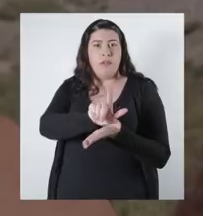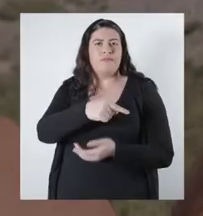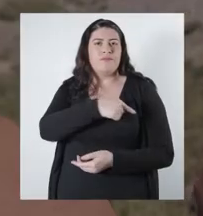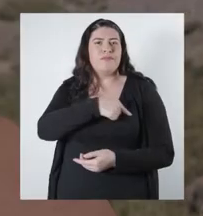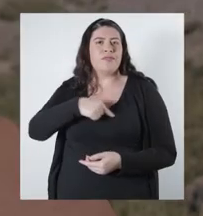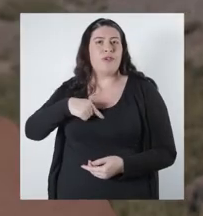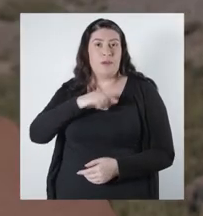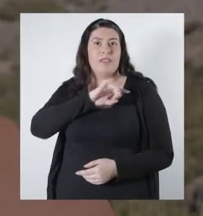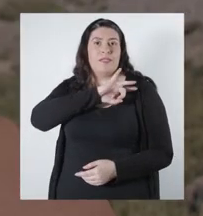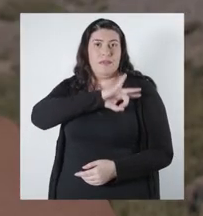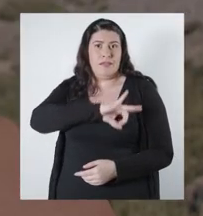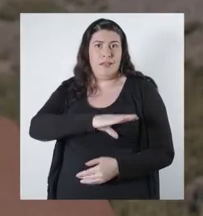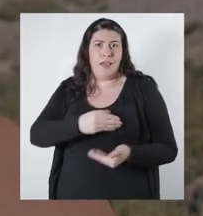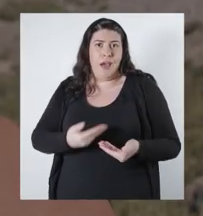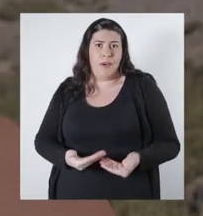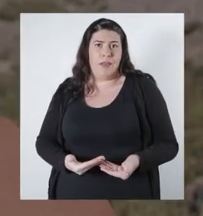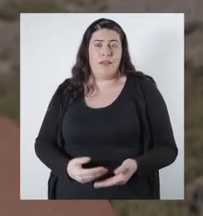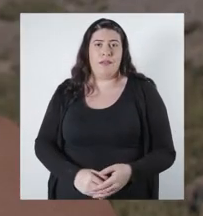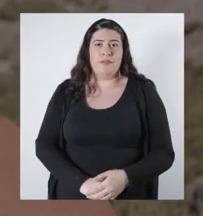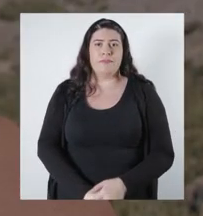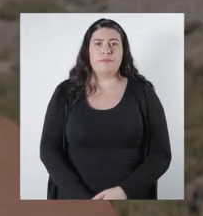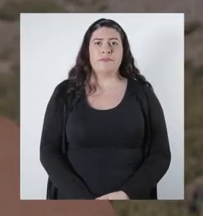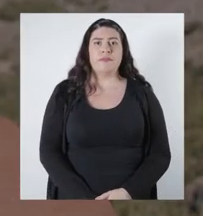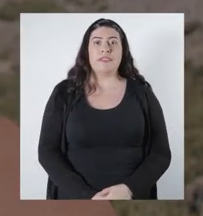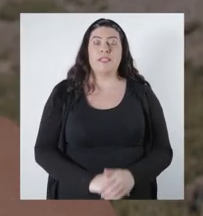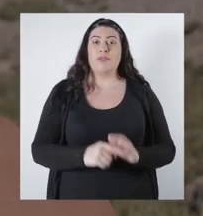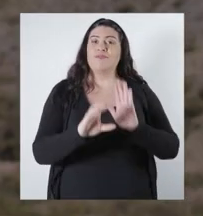Sus cifras son los